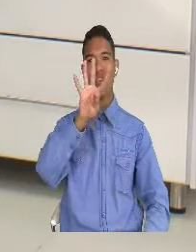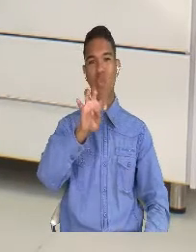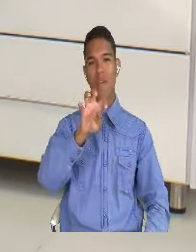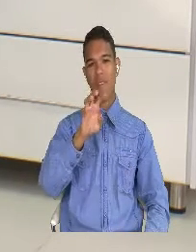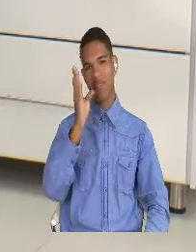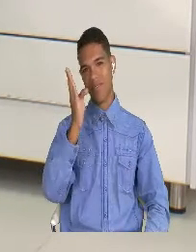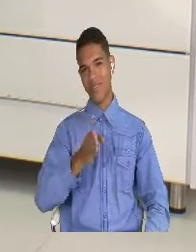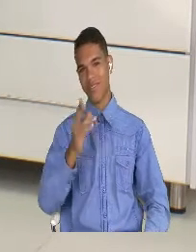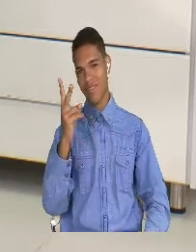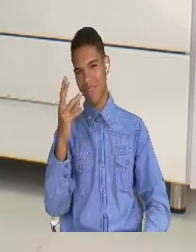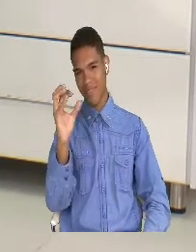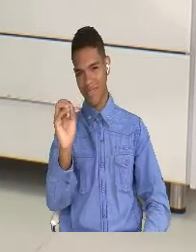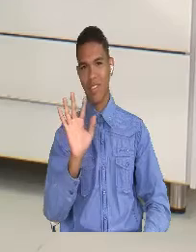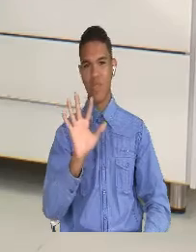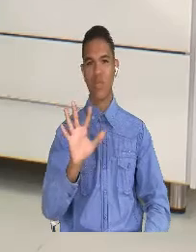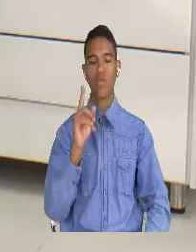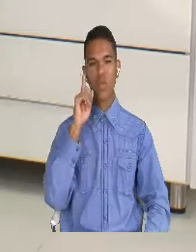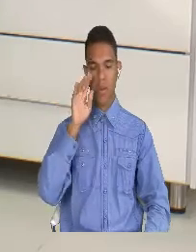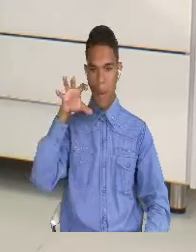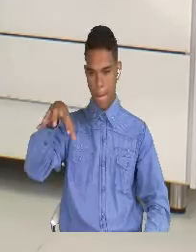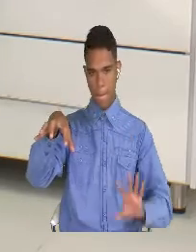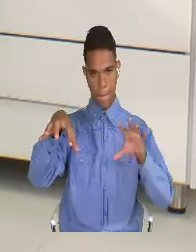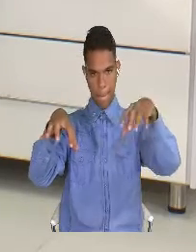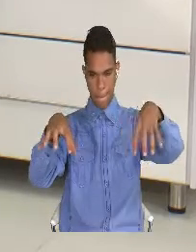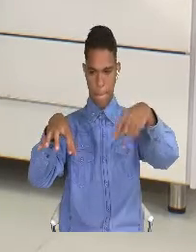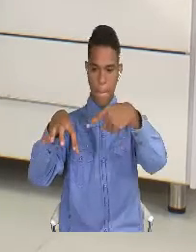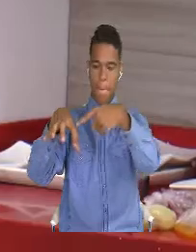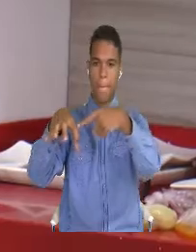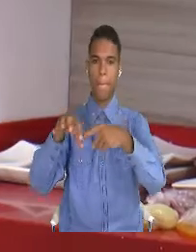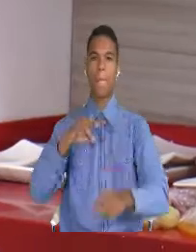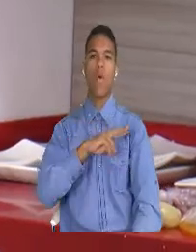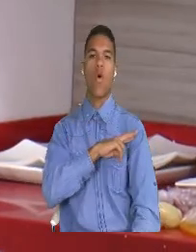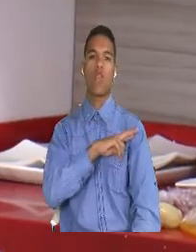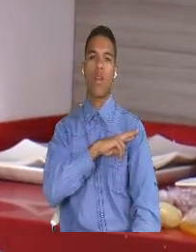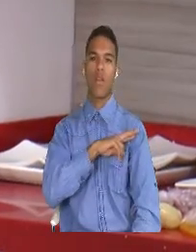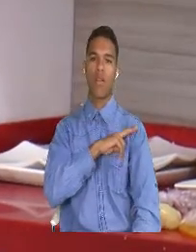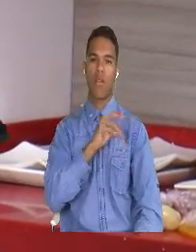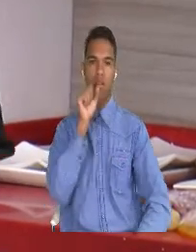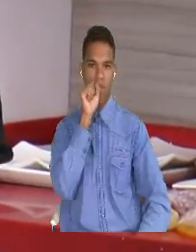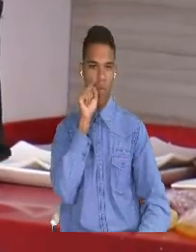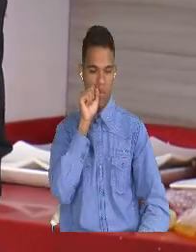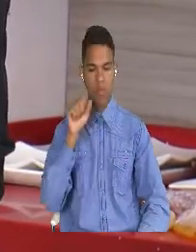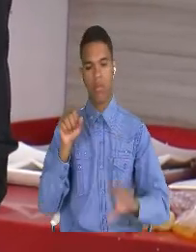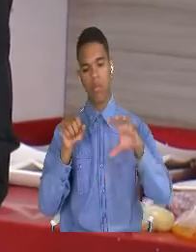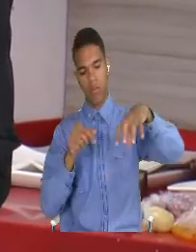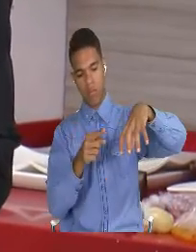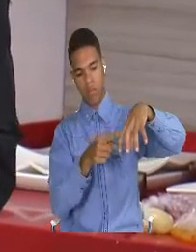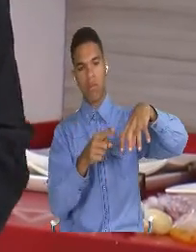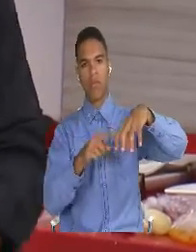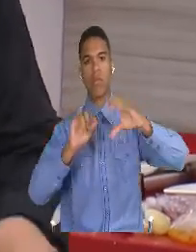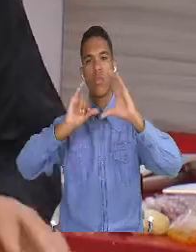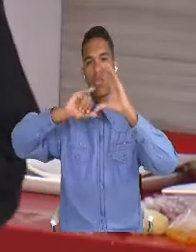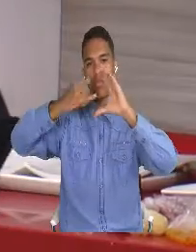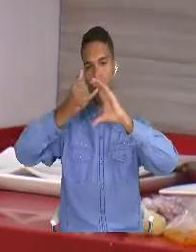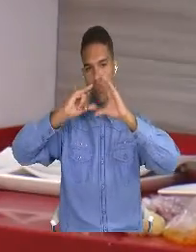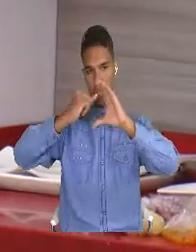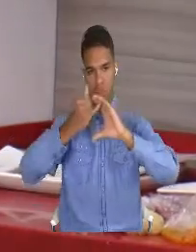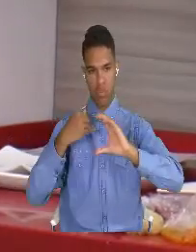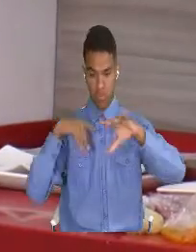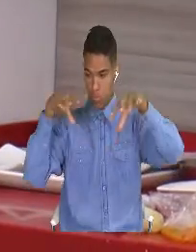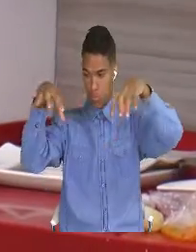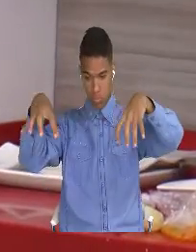que una sede es en el Hotel Barranca Bermeja Plaza y la otra en el Hotel San Silvestre. En cualquiera de las dos partes puede conseguir esta receta muy